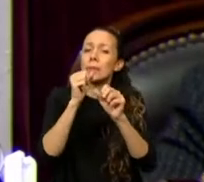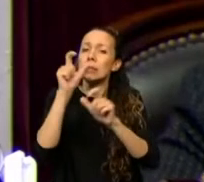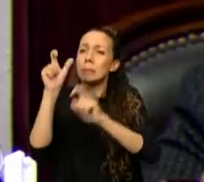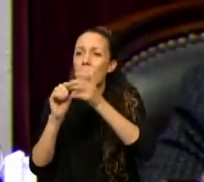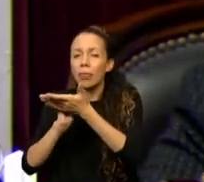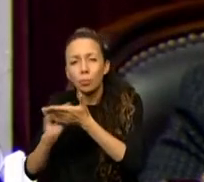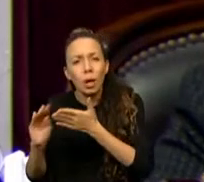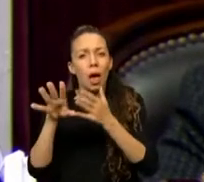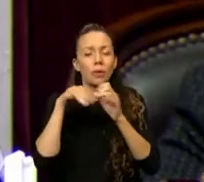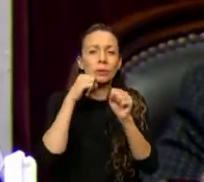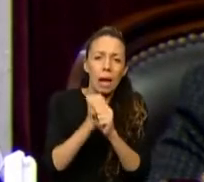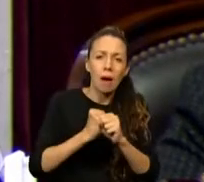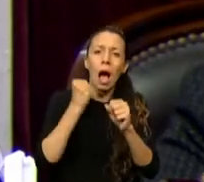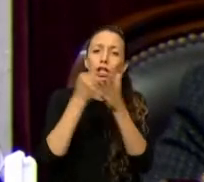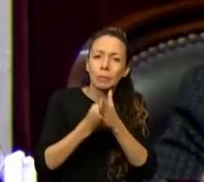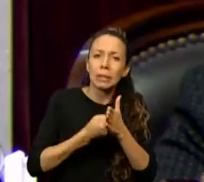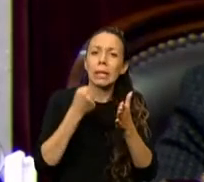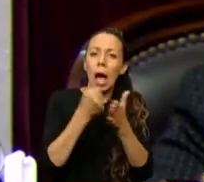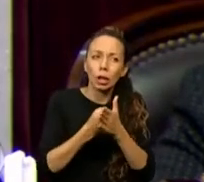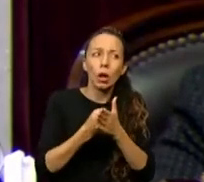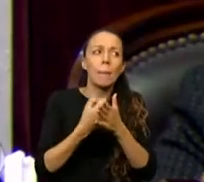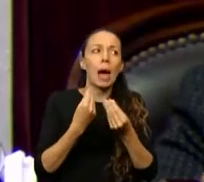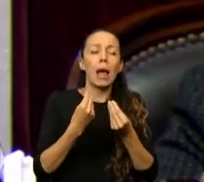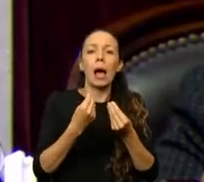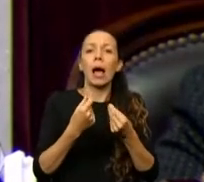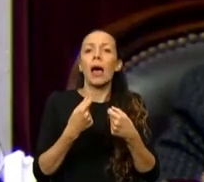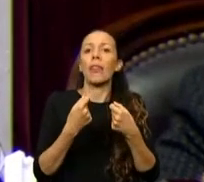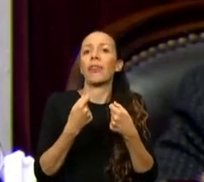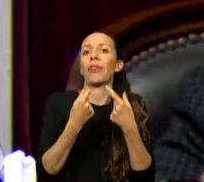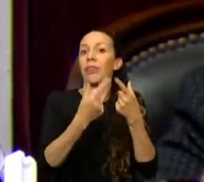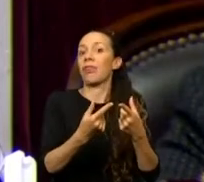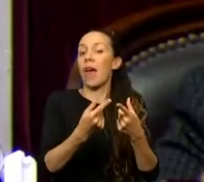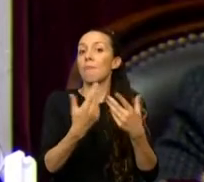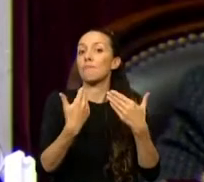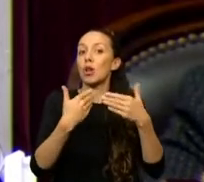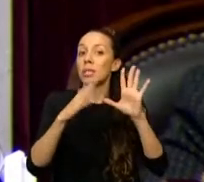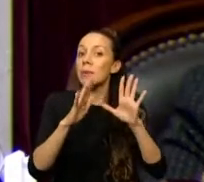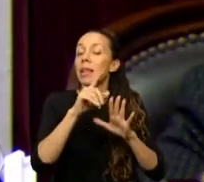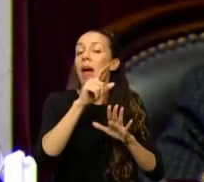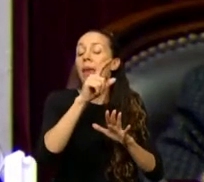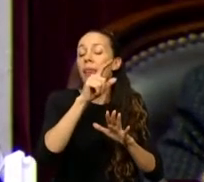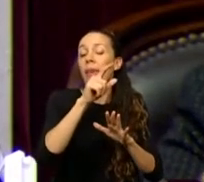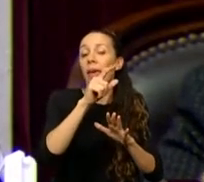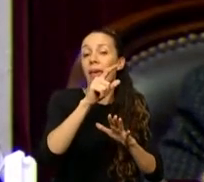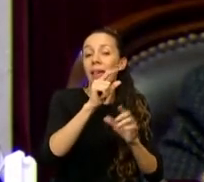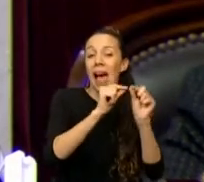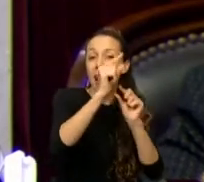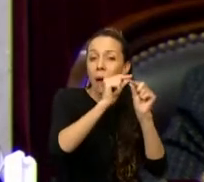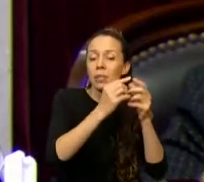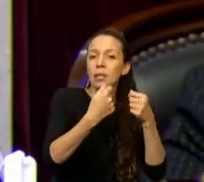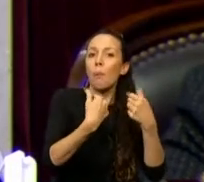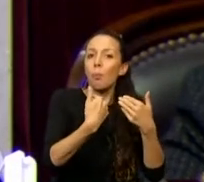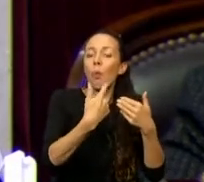militando la ampliación, en primer lugar, del uso terapéutico del cannabis, al que ahora